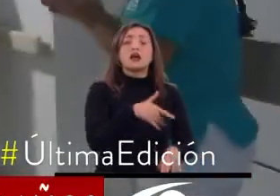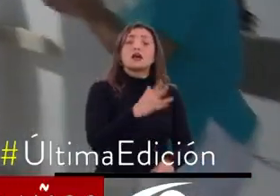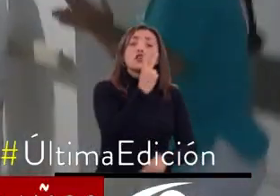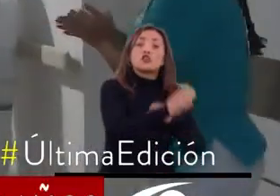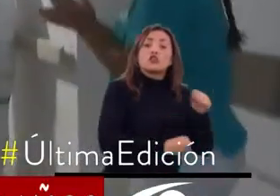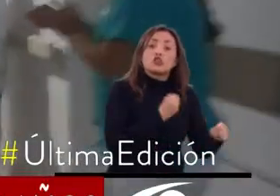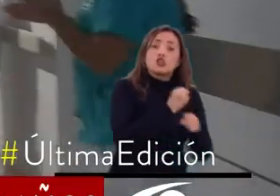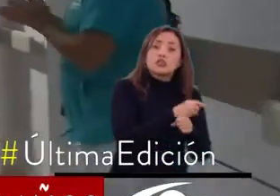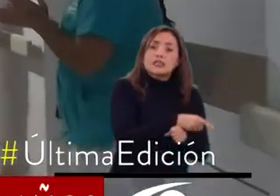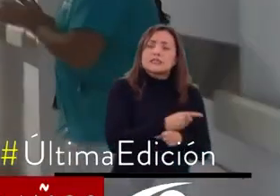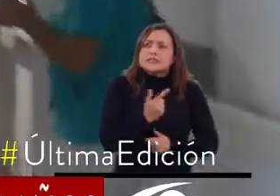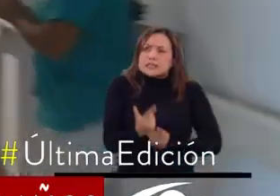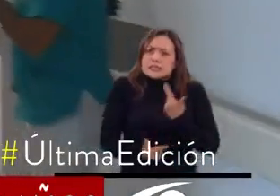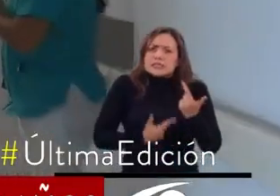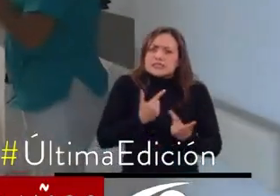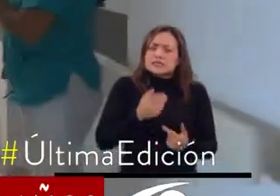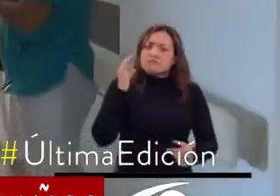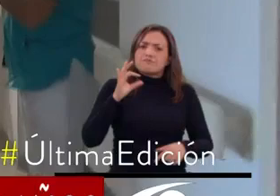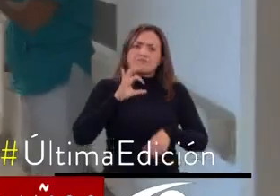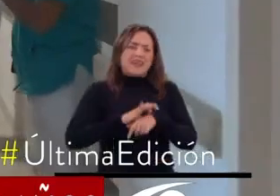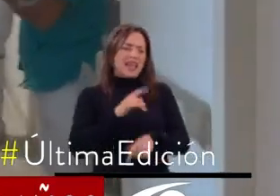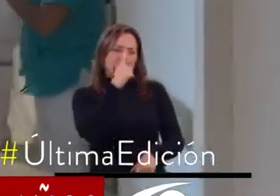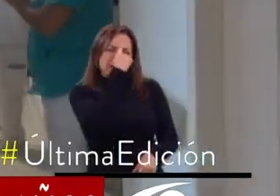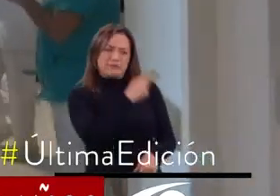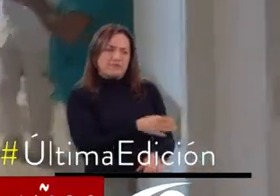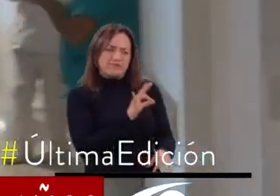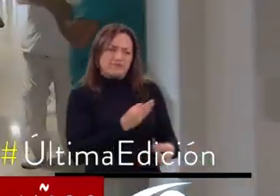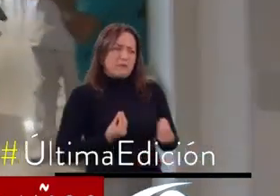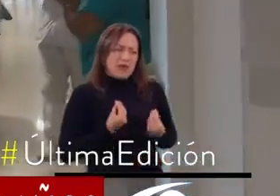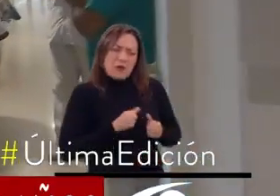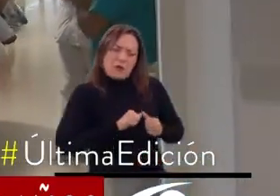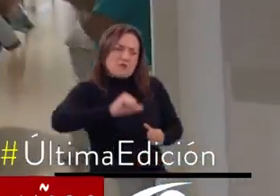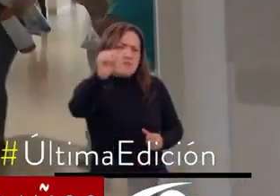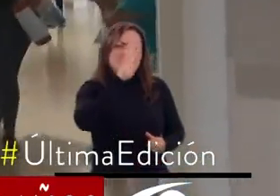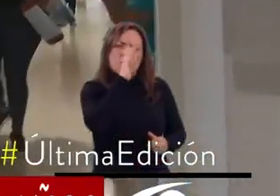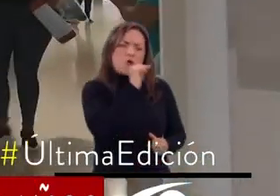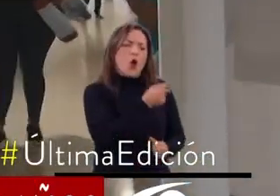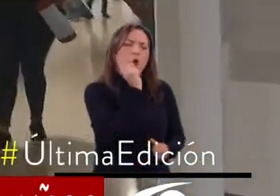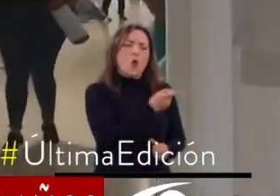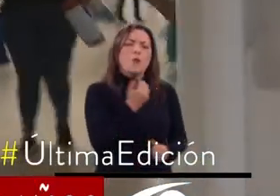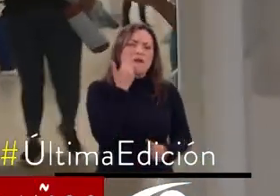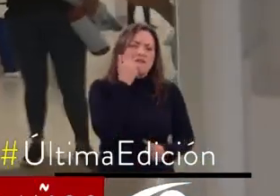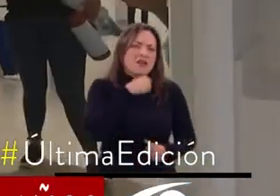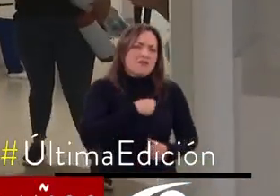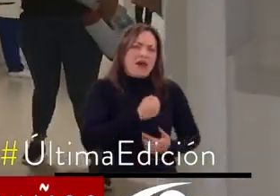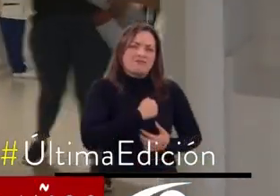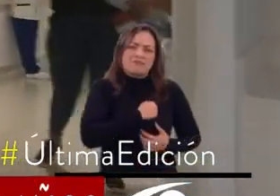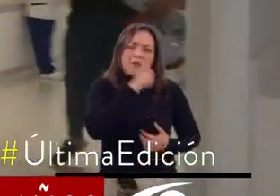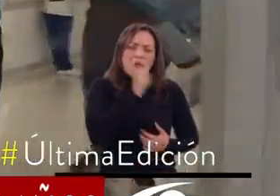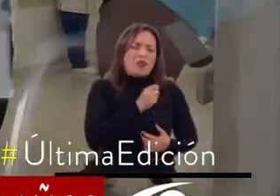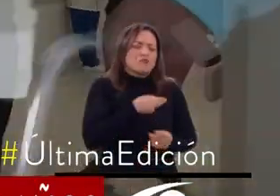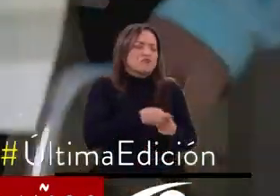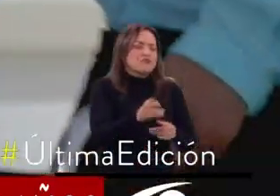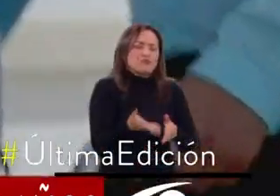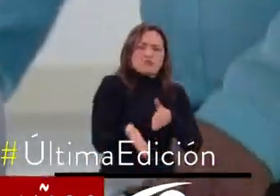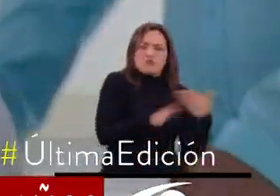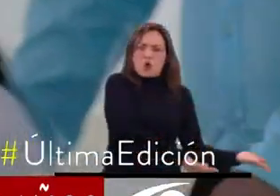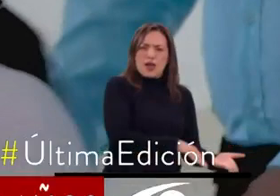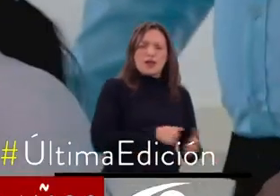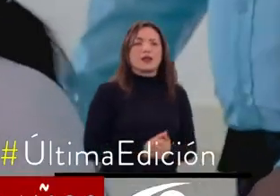los pronósticos que no le daban esperanzas de vida por una grave cardiopatía congénita terminal. La niña empezó a